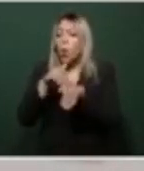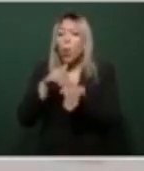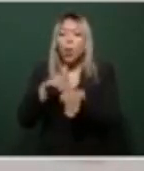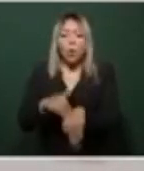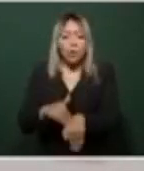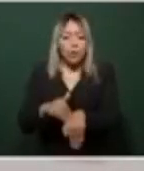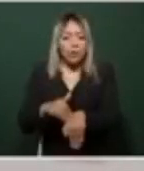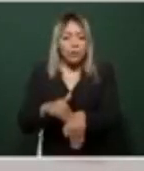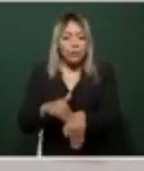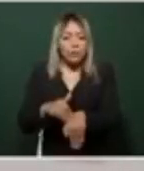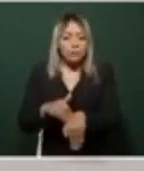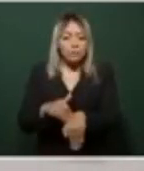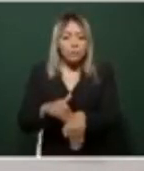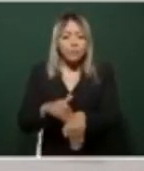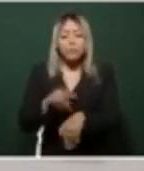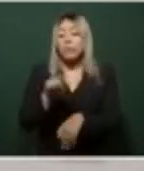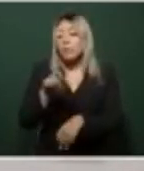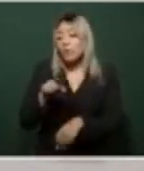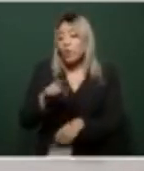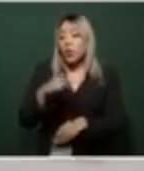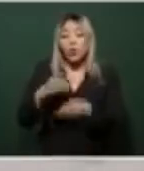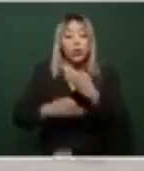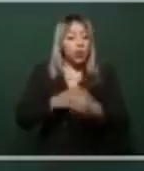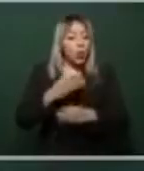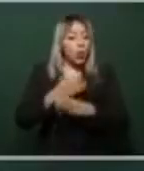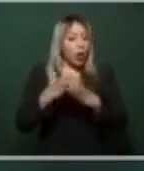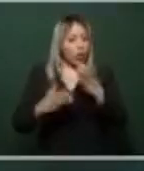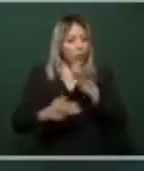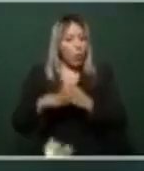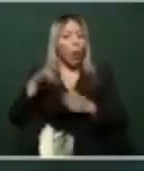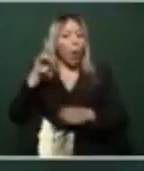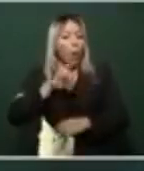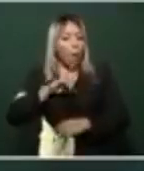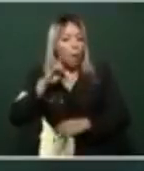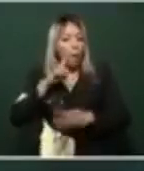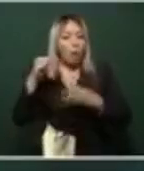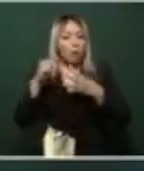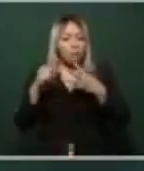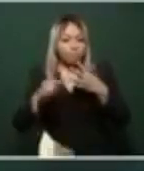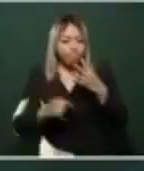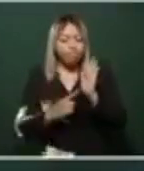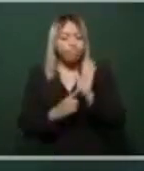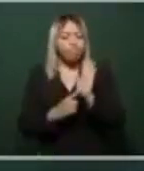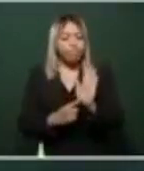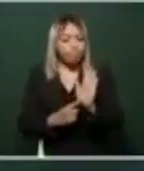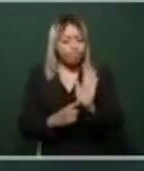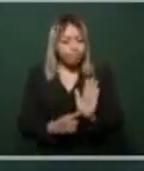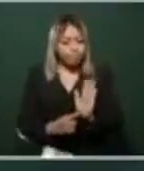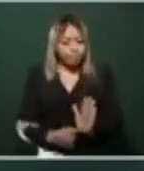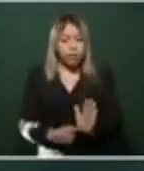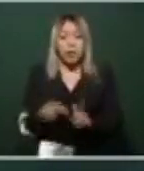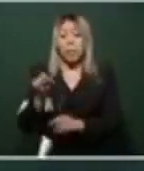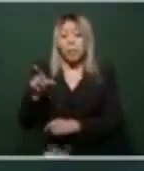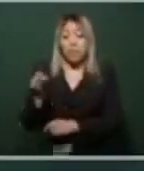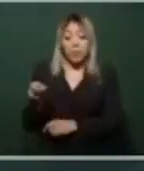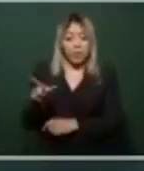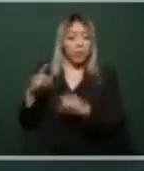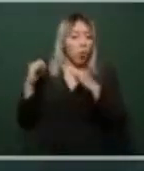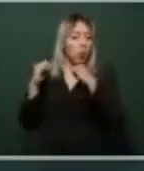que se presenten todos los elementos y que la instancia correspondiente